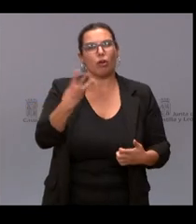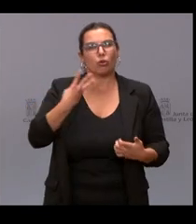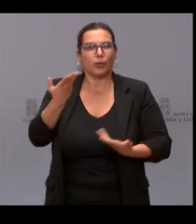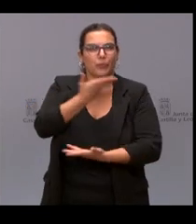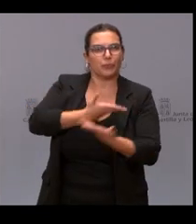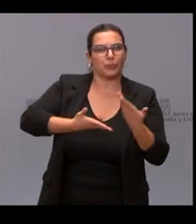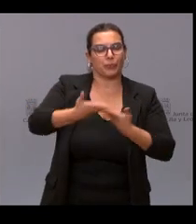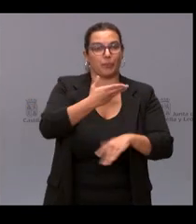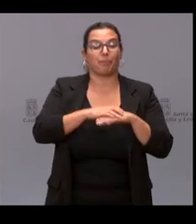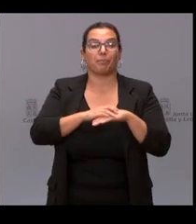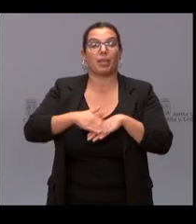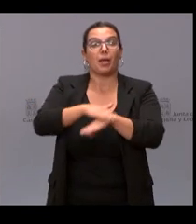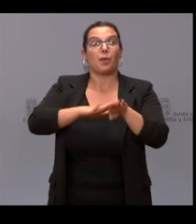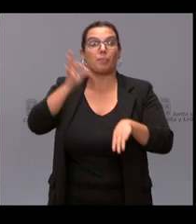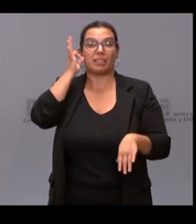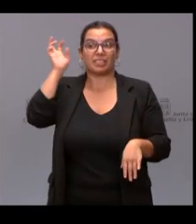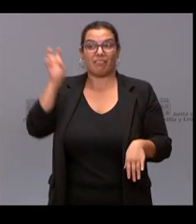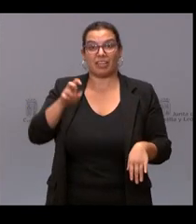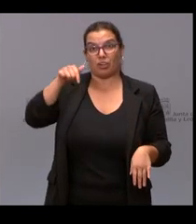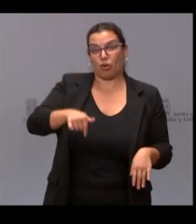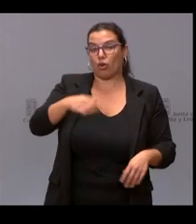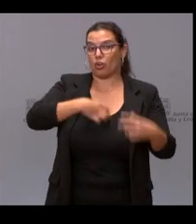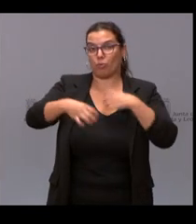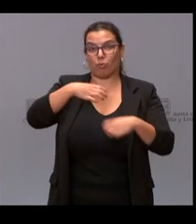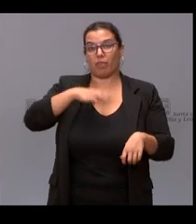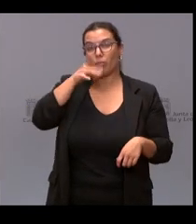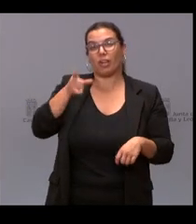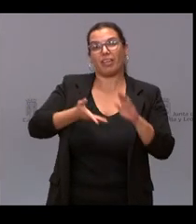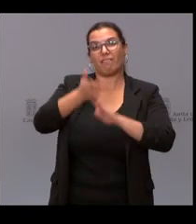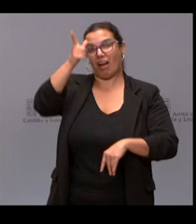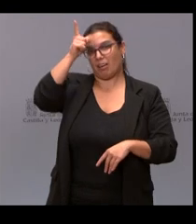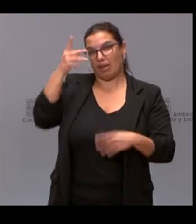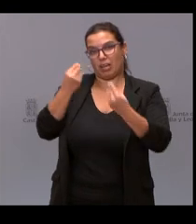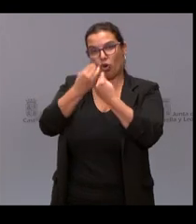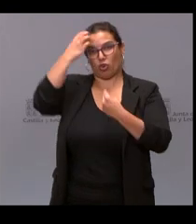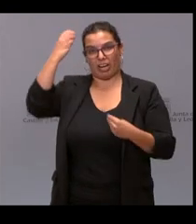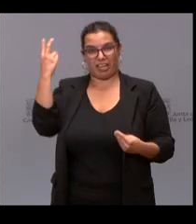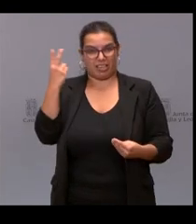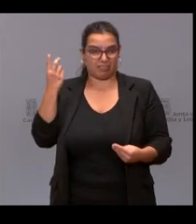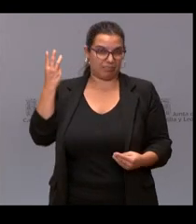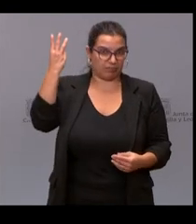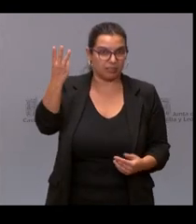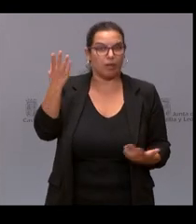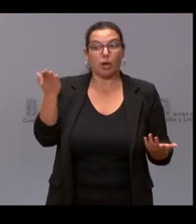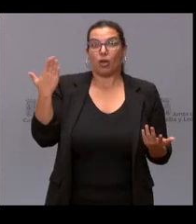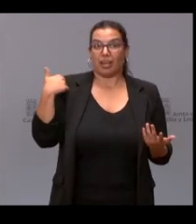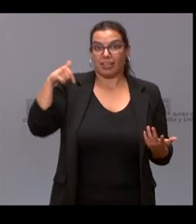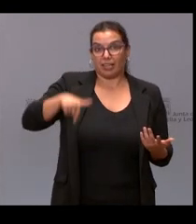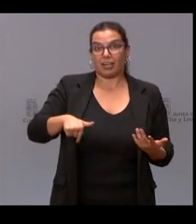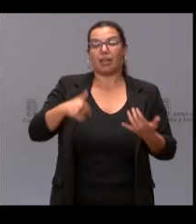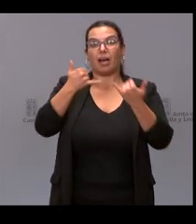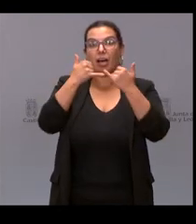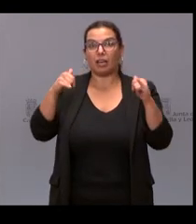es posible la presencia de la ministra hoy aquí, está en Alemania con los reyes, pero ayer hicimos este mismo acto de